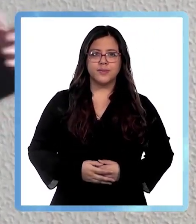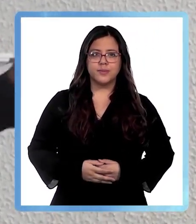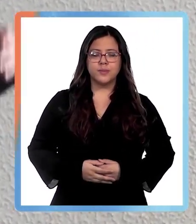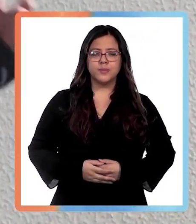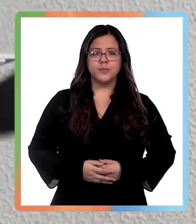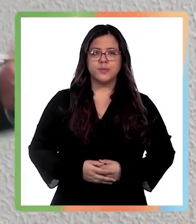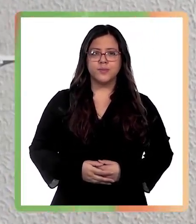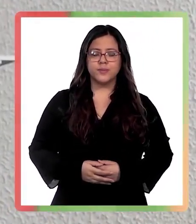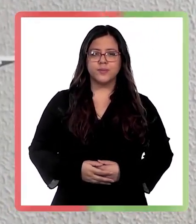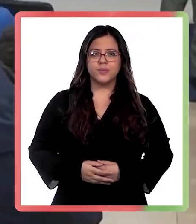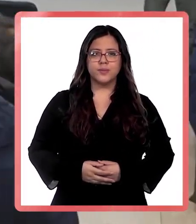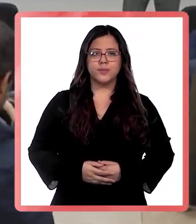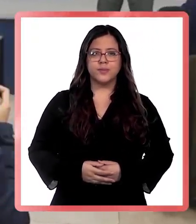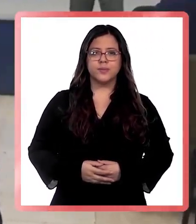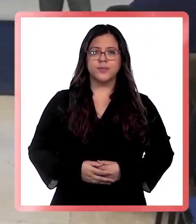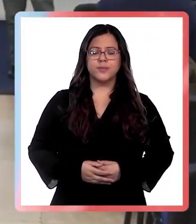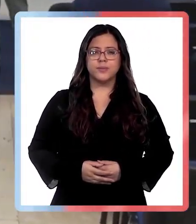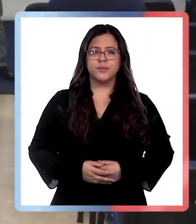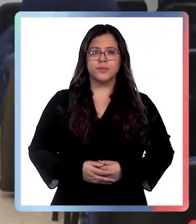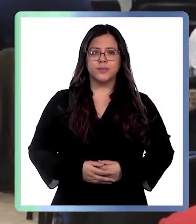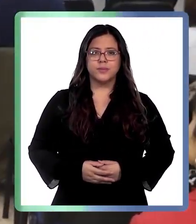Noticias.